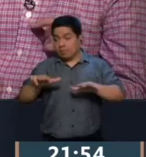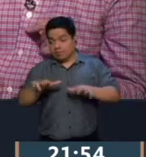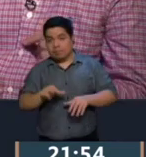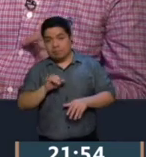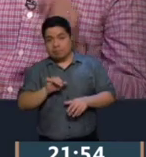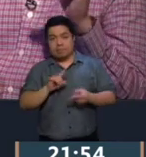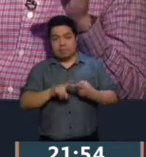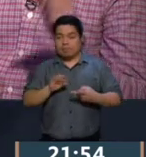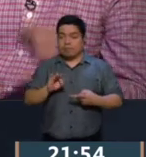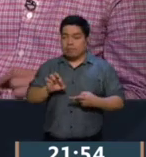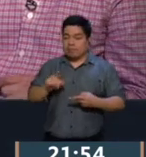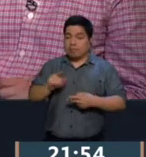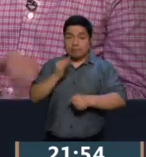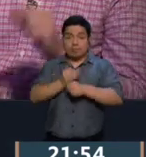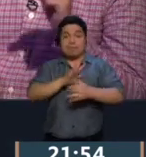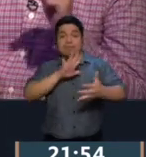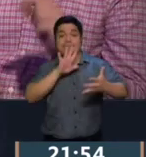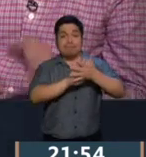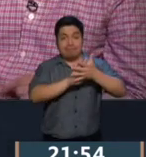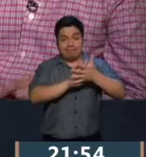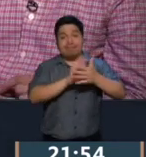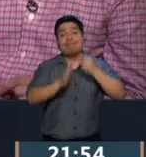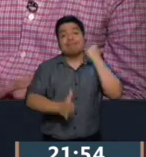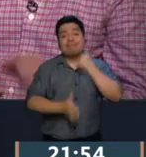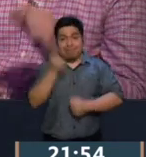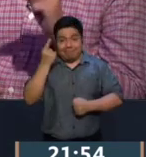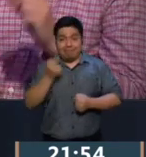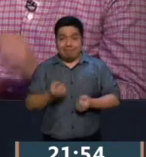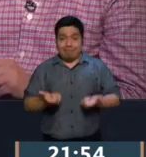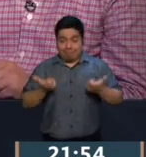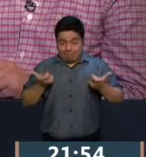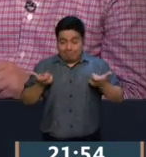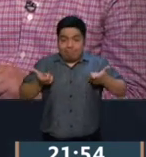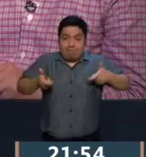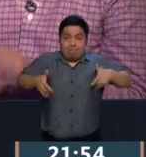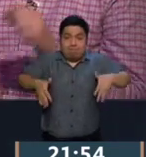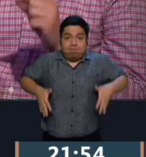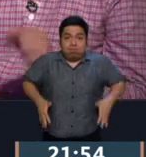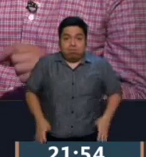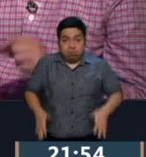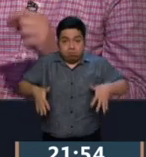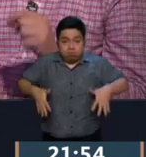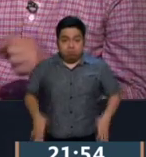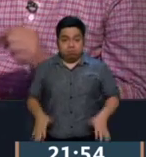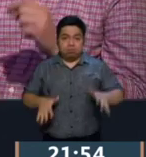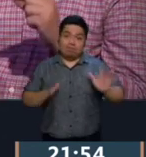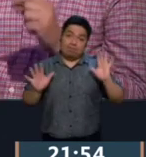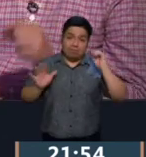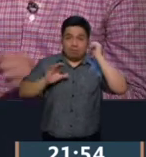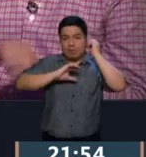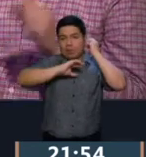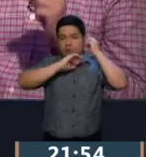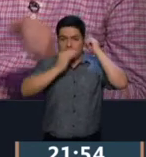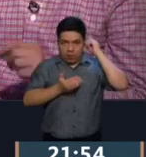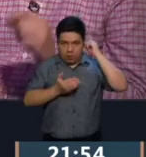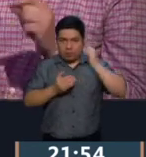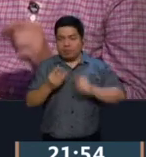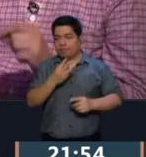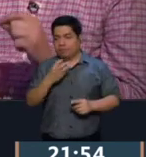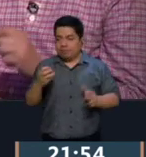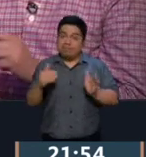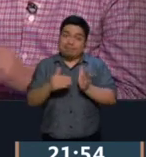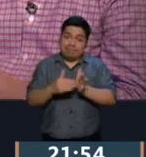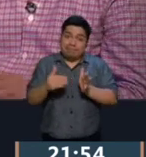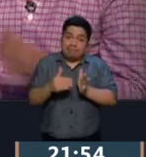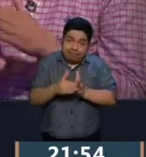Y Christian von Roerich hoy está en la cárcel porque desfalcó a la alcaldía Benito Eso, ¿no? Juárez mediante un contrato de obra pública de 300